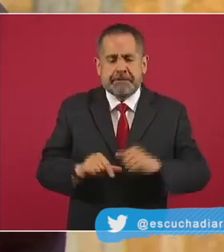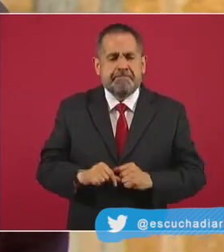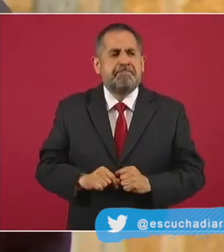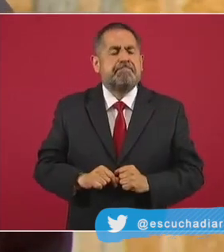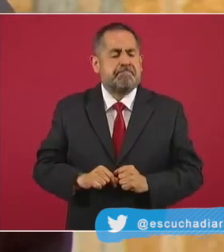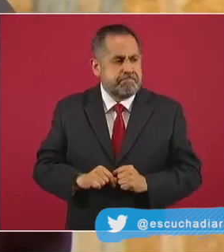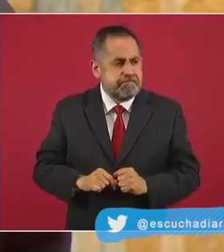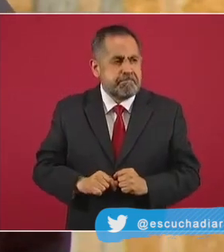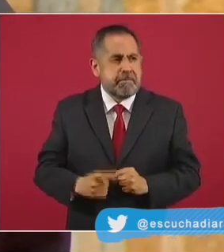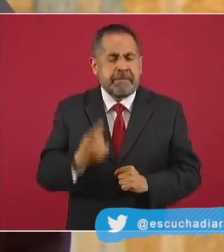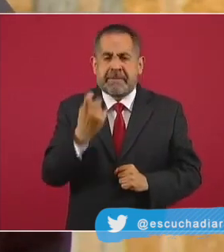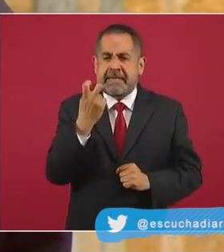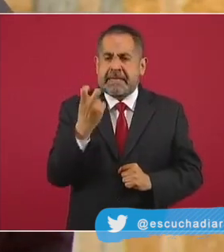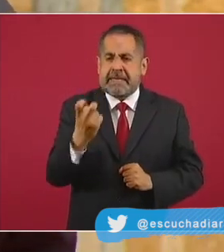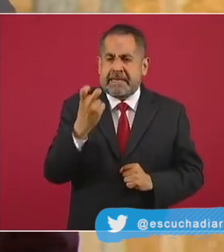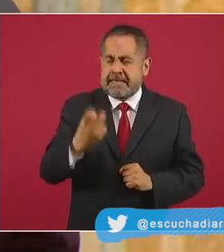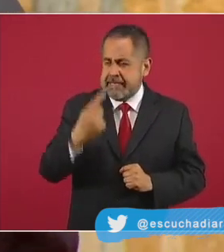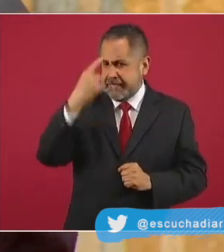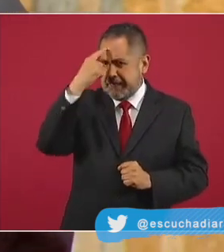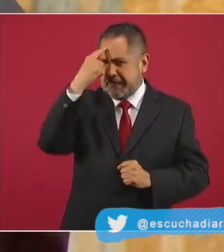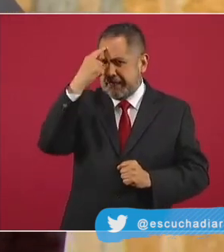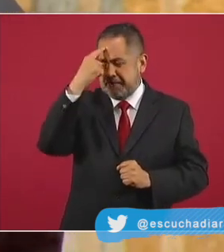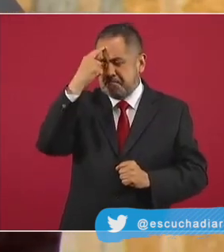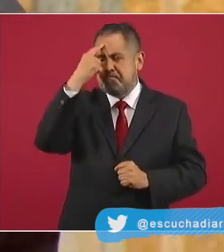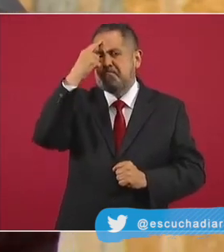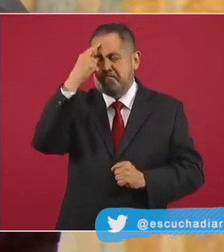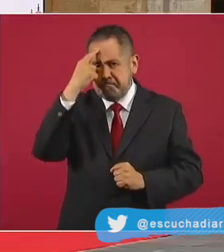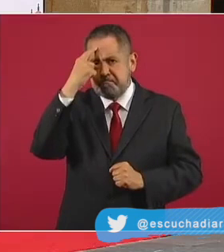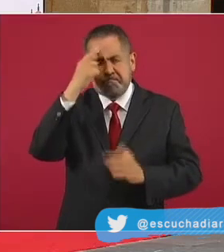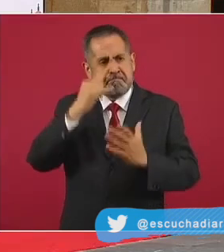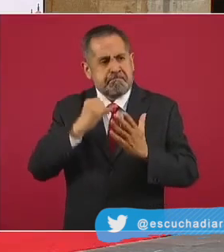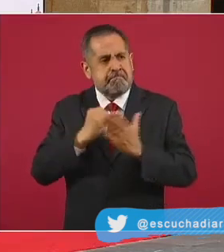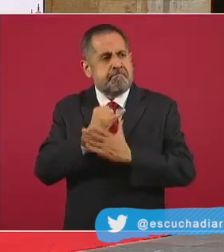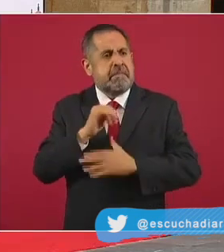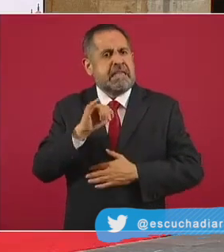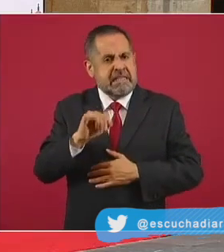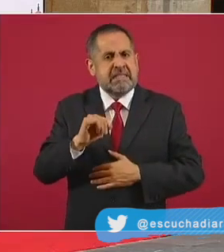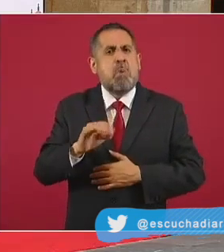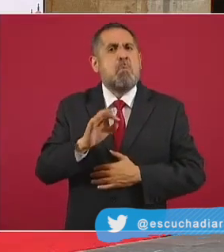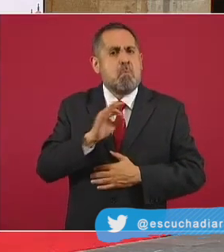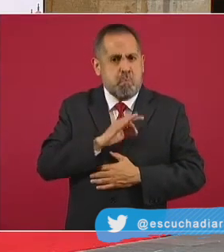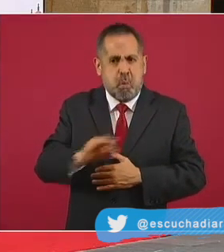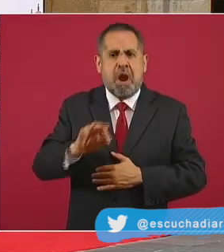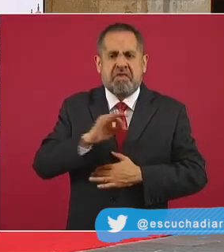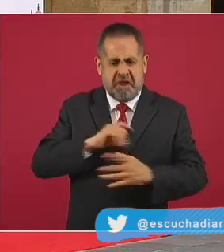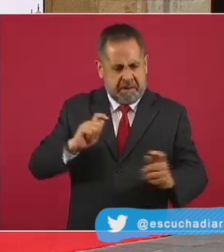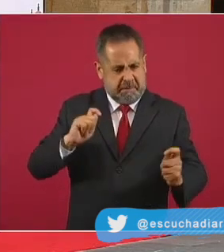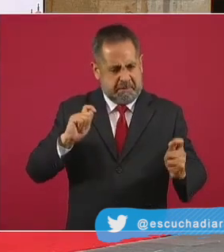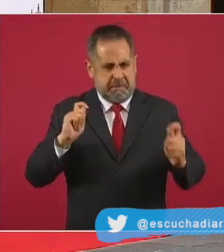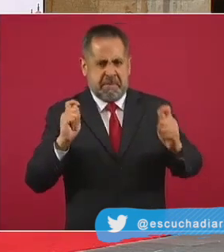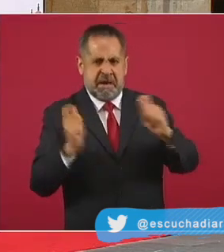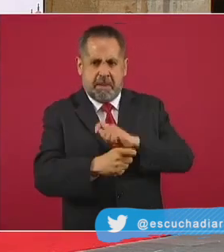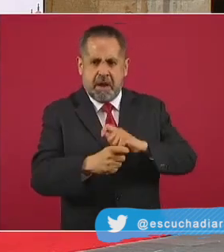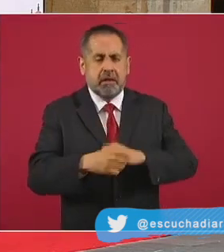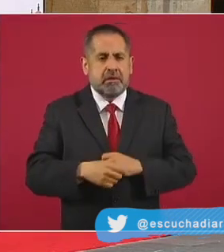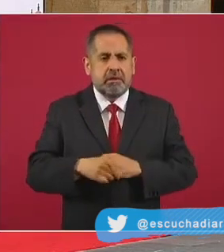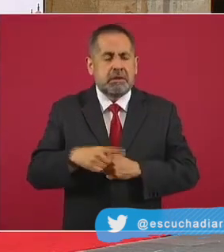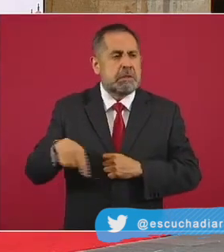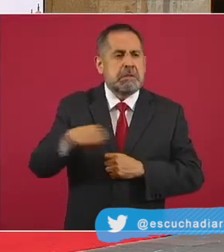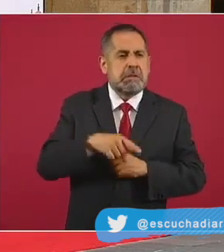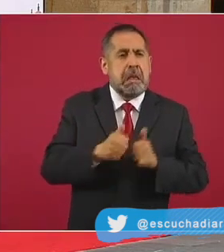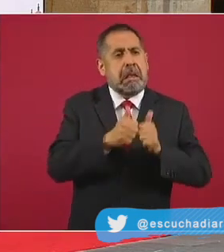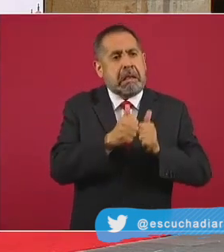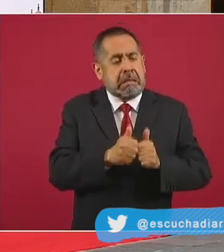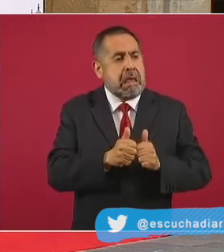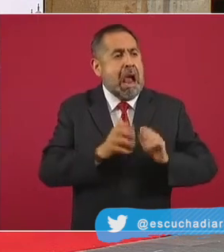conclusión de que eran mayores las posibilidades de cambio que las de estancamiento